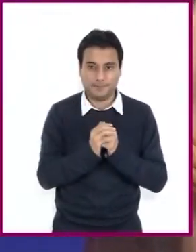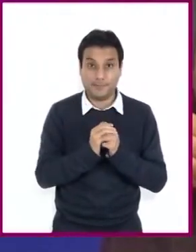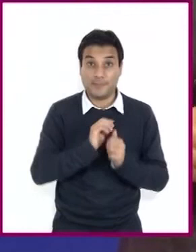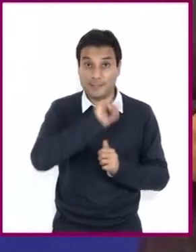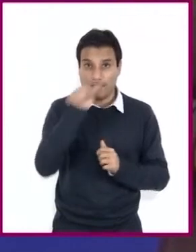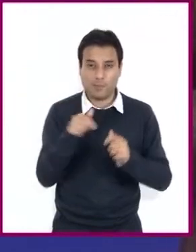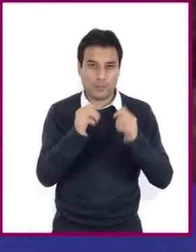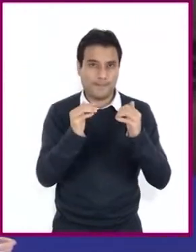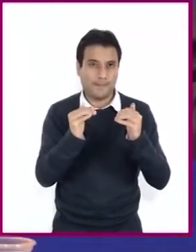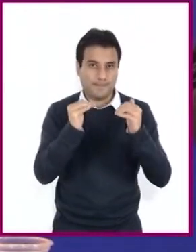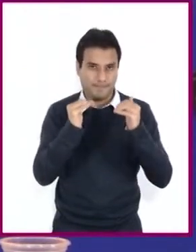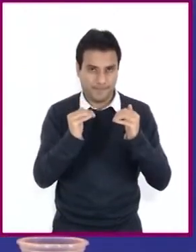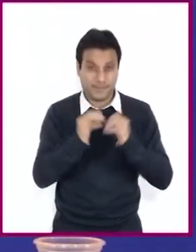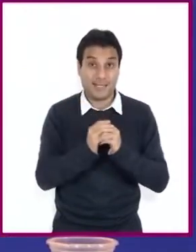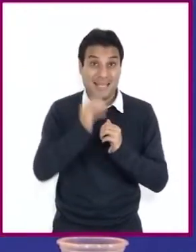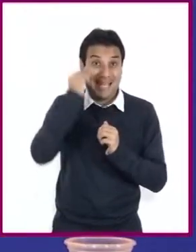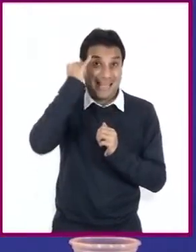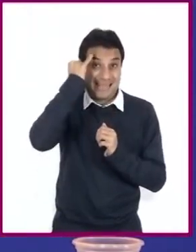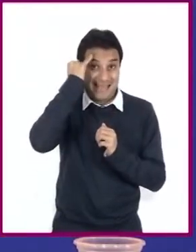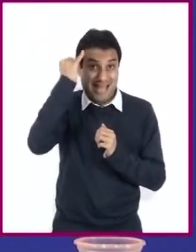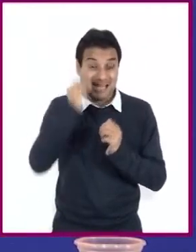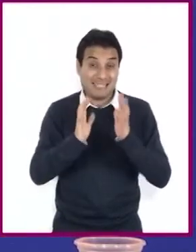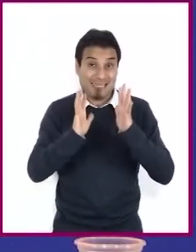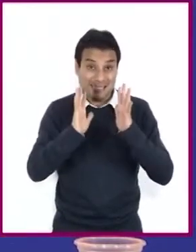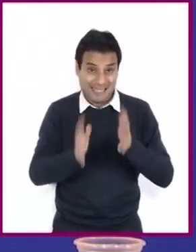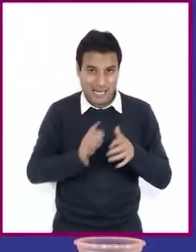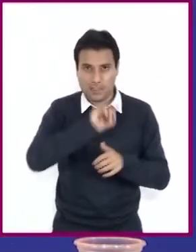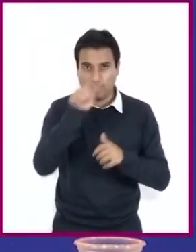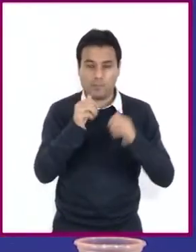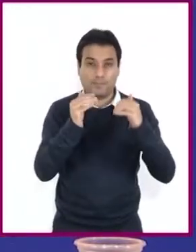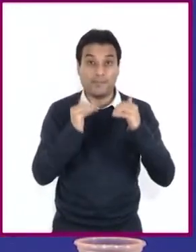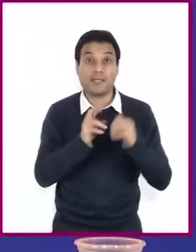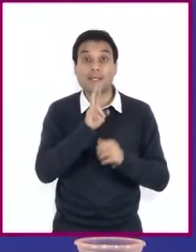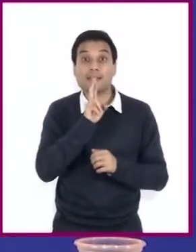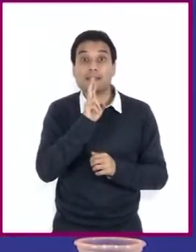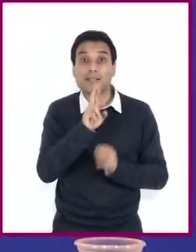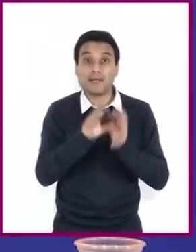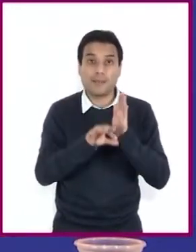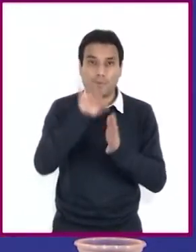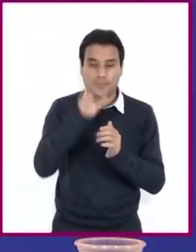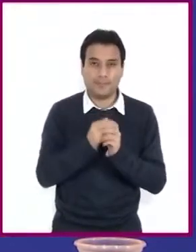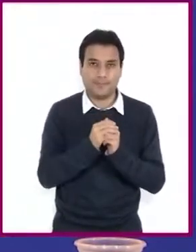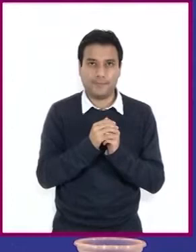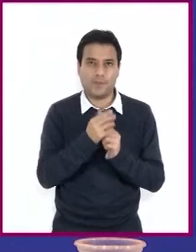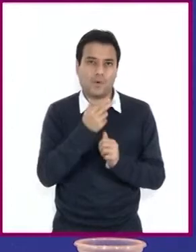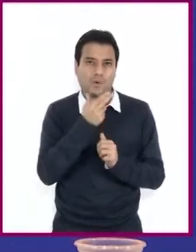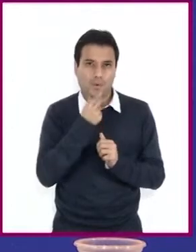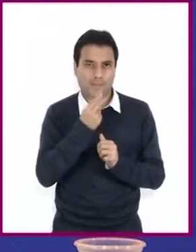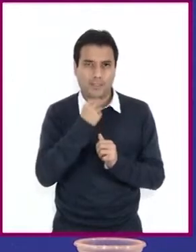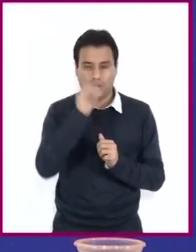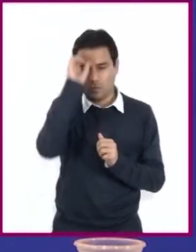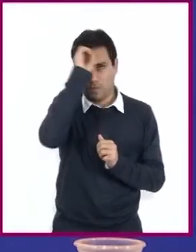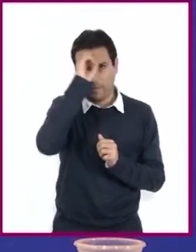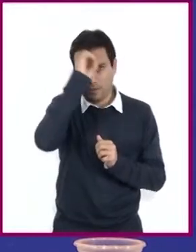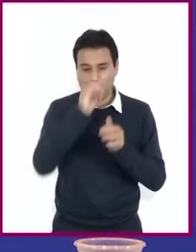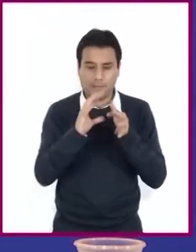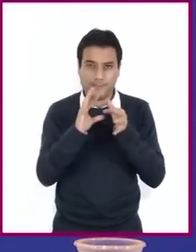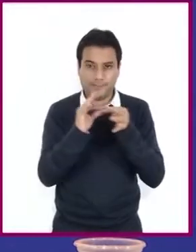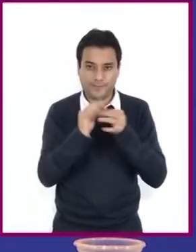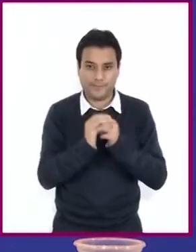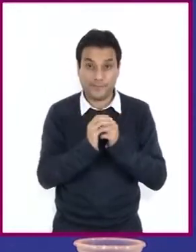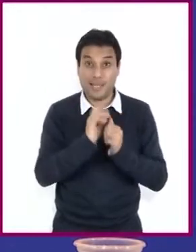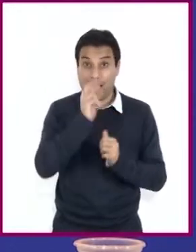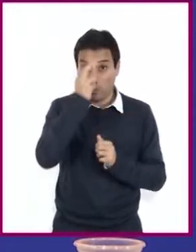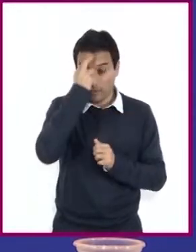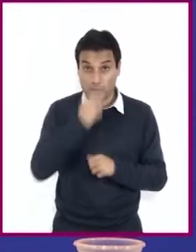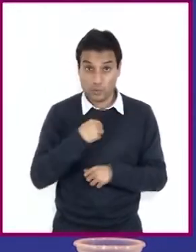Finalmente, después de la hipótesis, se describen los resultados y hay una valoración de ellos. Recuerden que la observación no